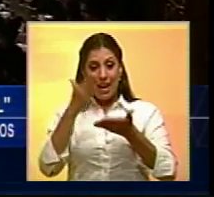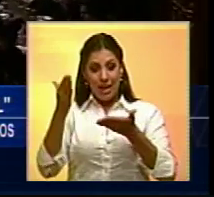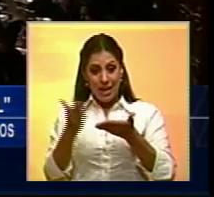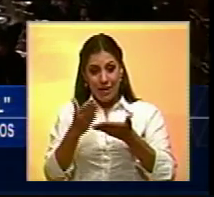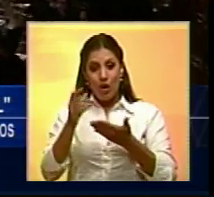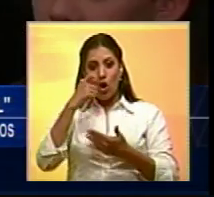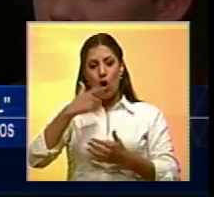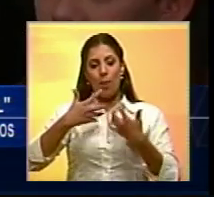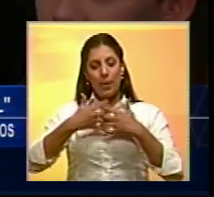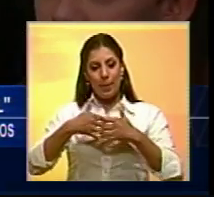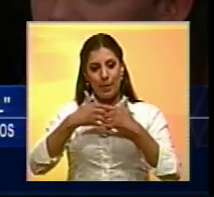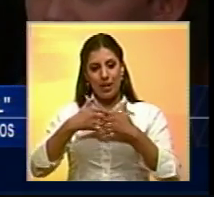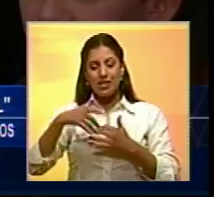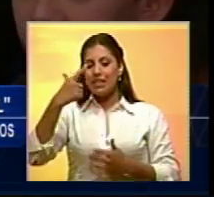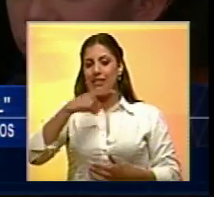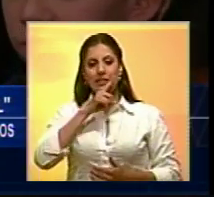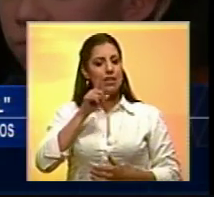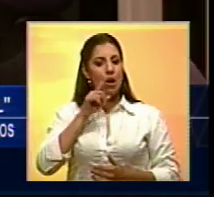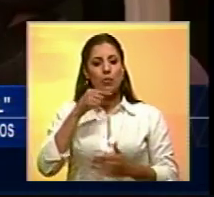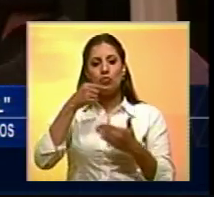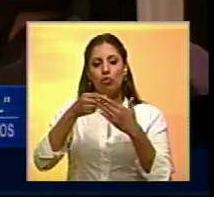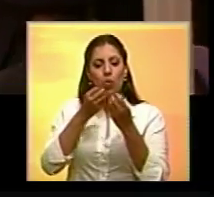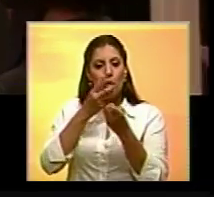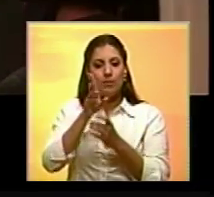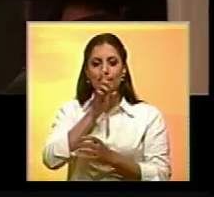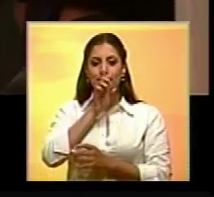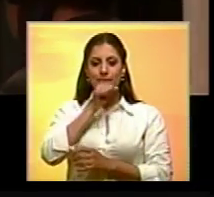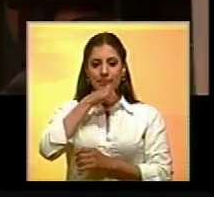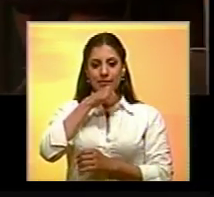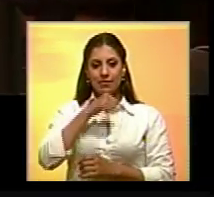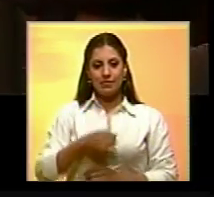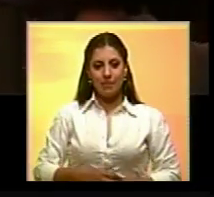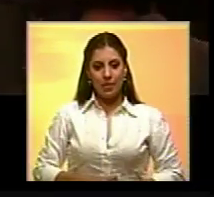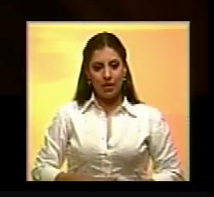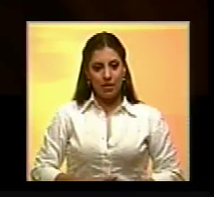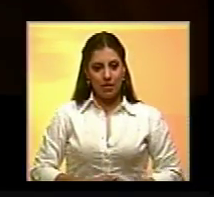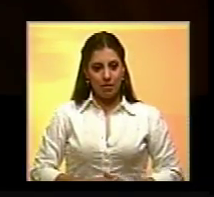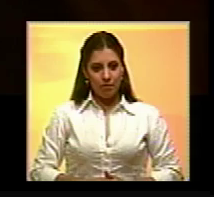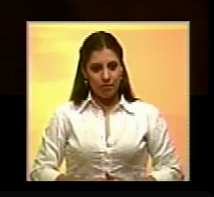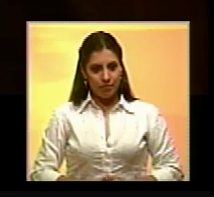un empresario, cuya identidad no ha trascendido a los medios de comunicación.